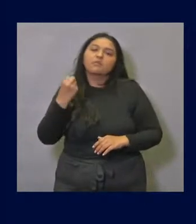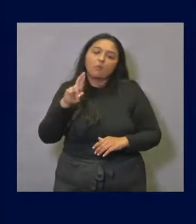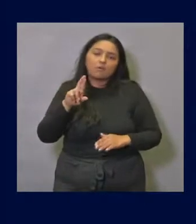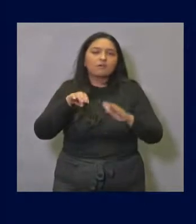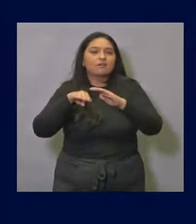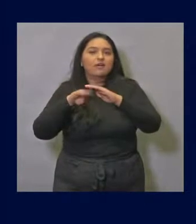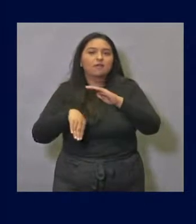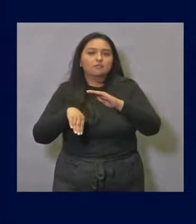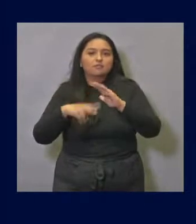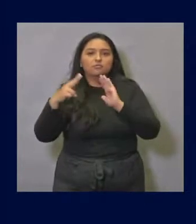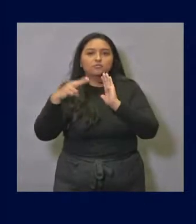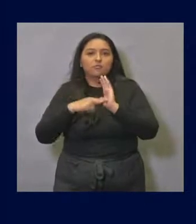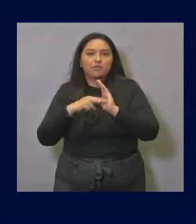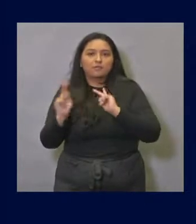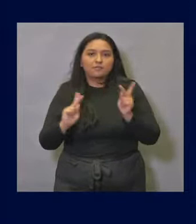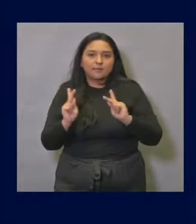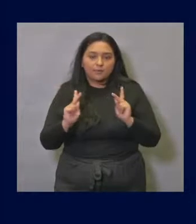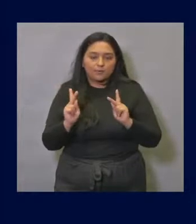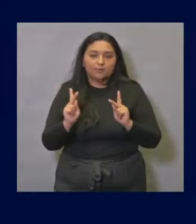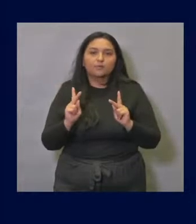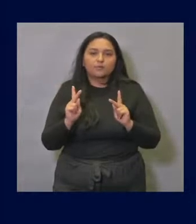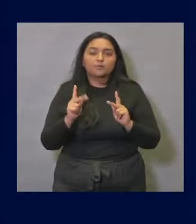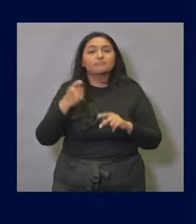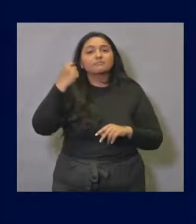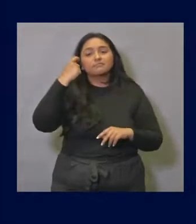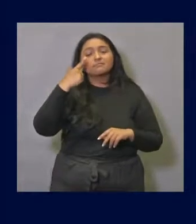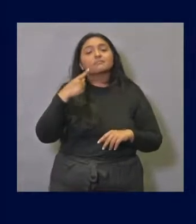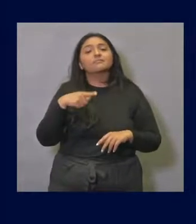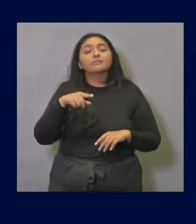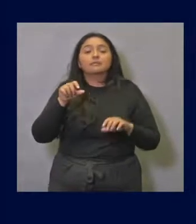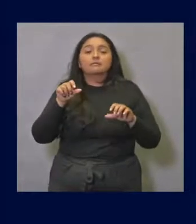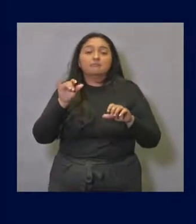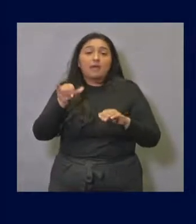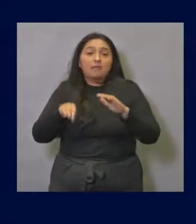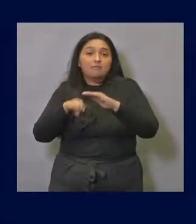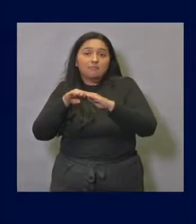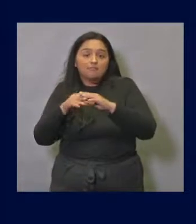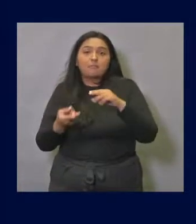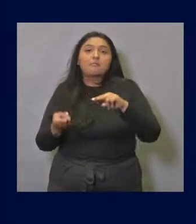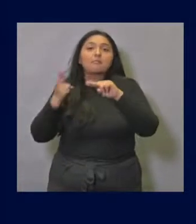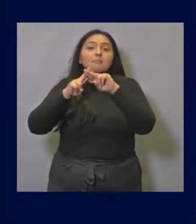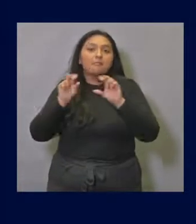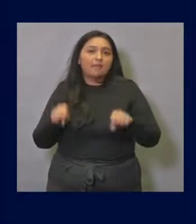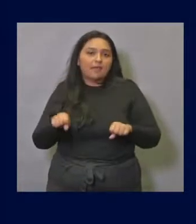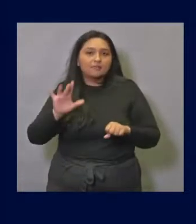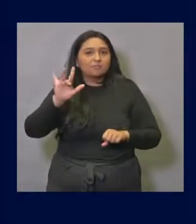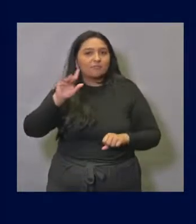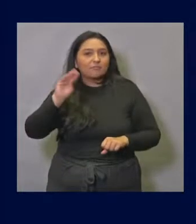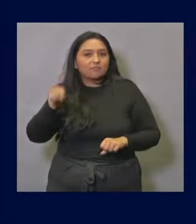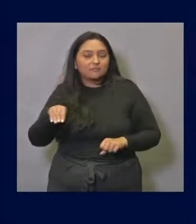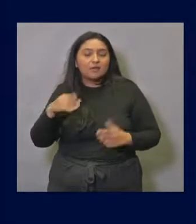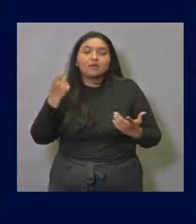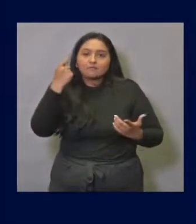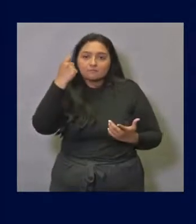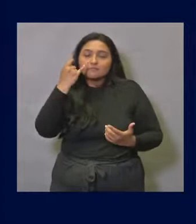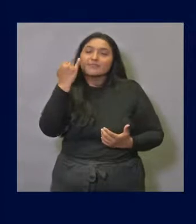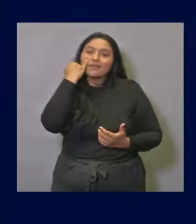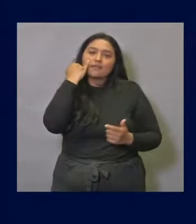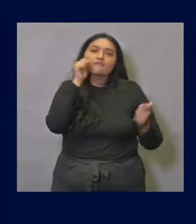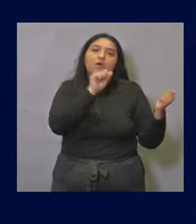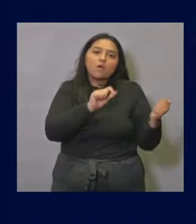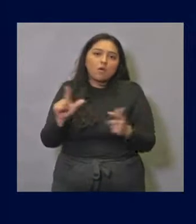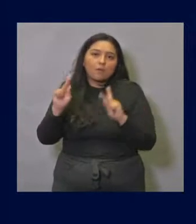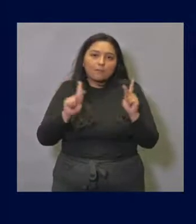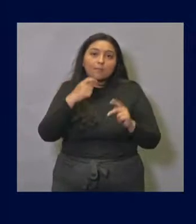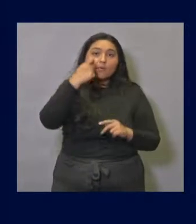personas, aunque el límite de capacidad pueda aumentar al 25% si todos los invitados se han hecho la prueba o